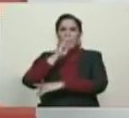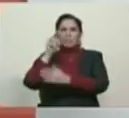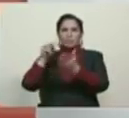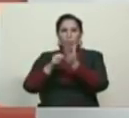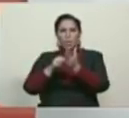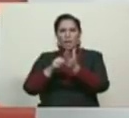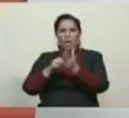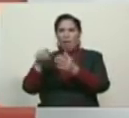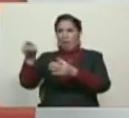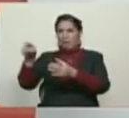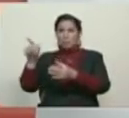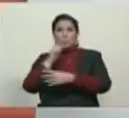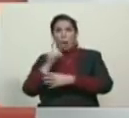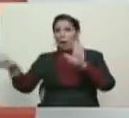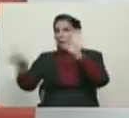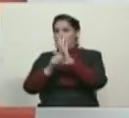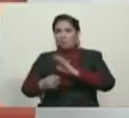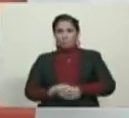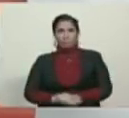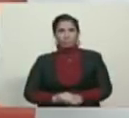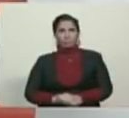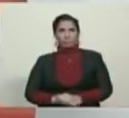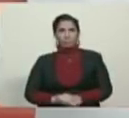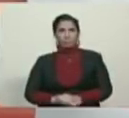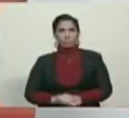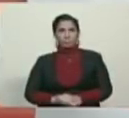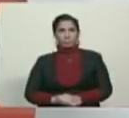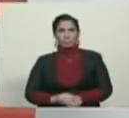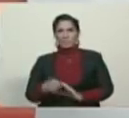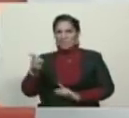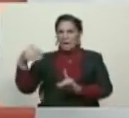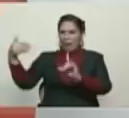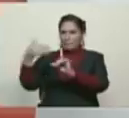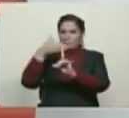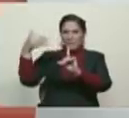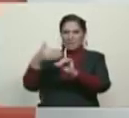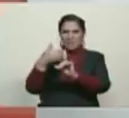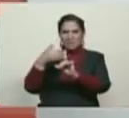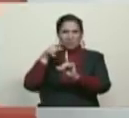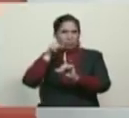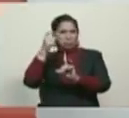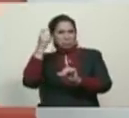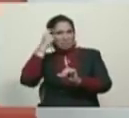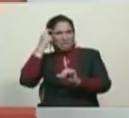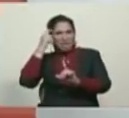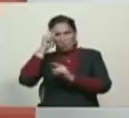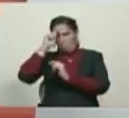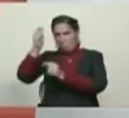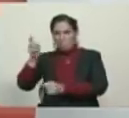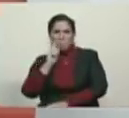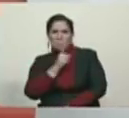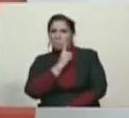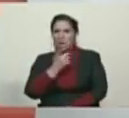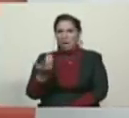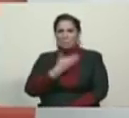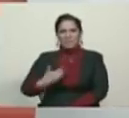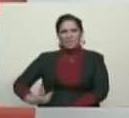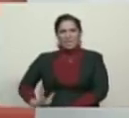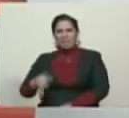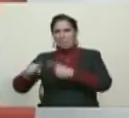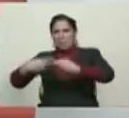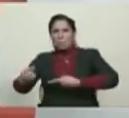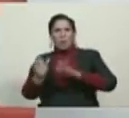la falsa directiva, la ilegítima directiva. Los amenazaban que ese día tenían que nombrarse presidente, después le dieron chance hasta el 10, no,